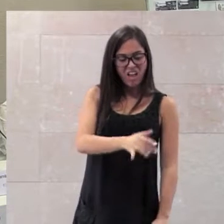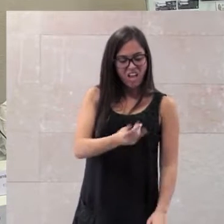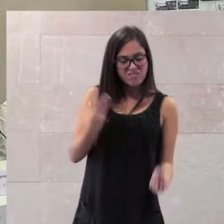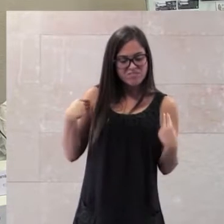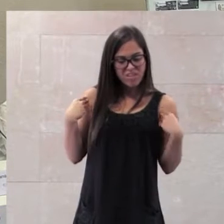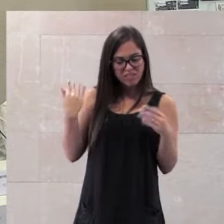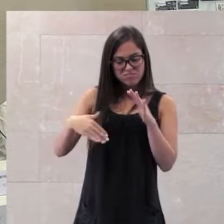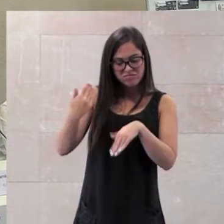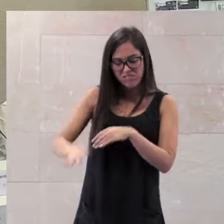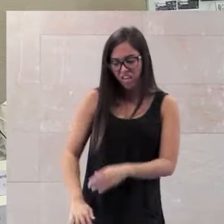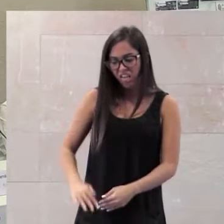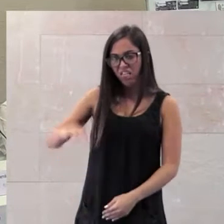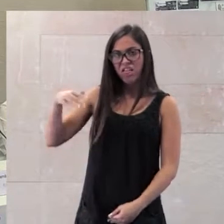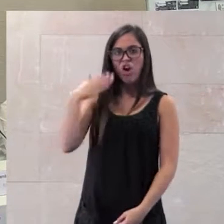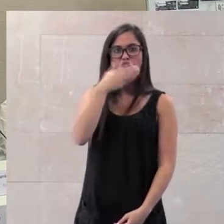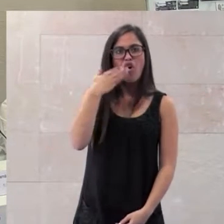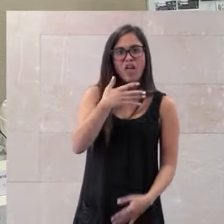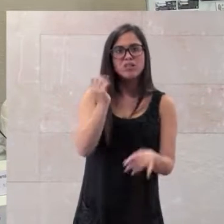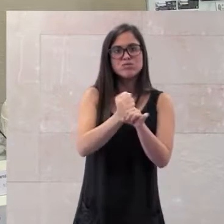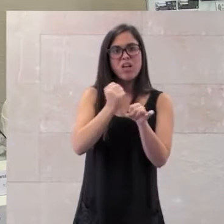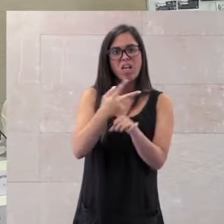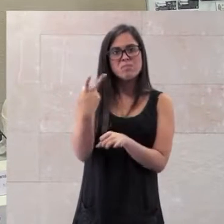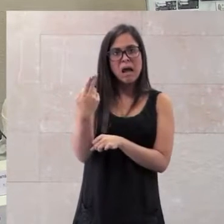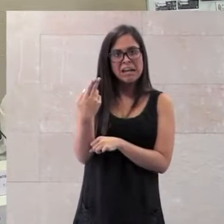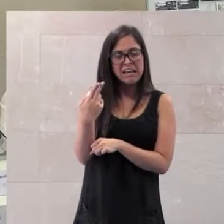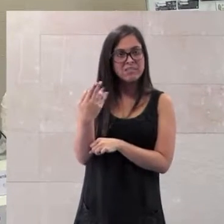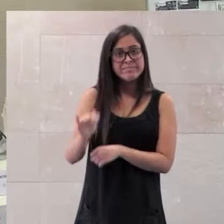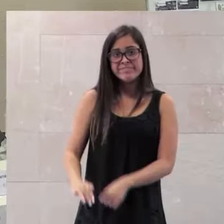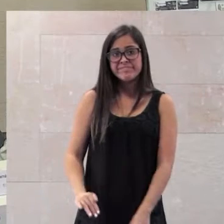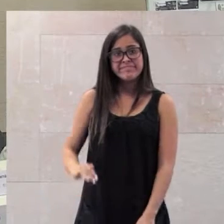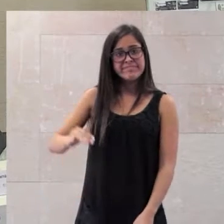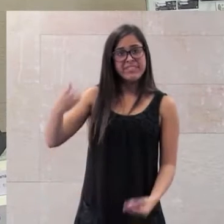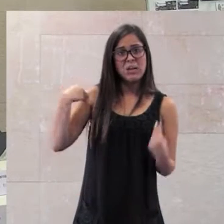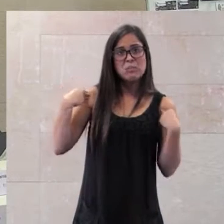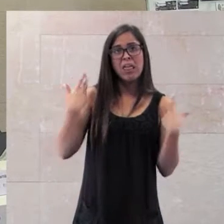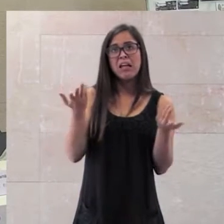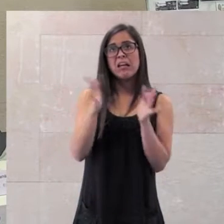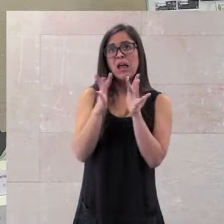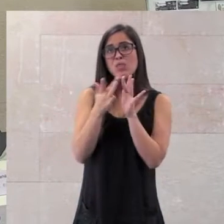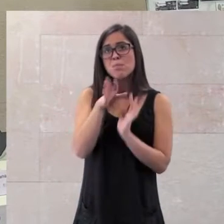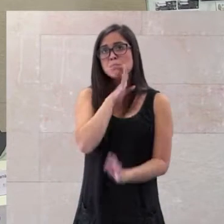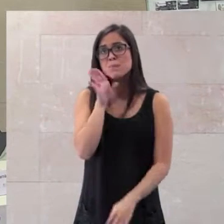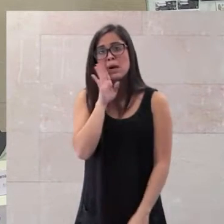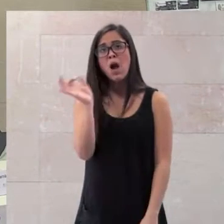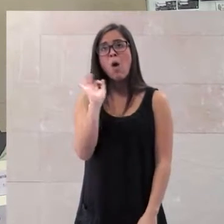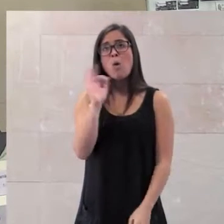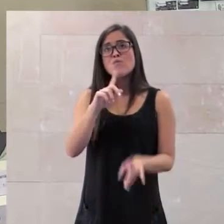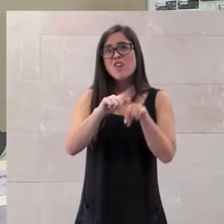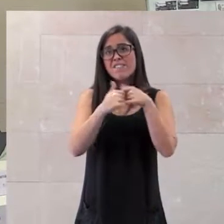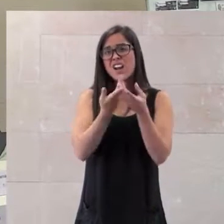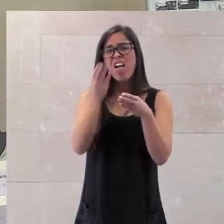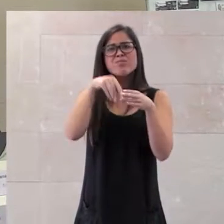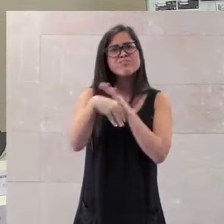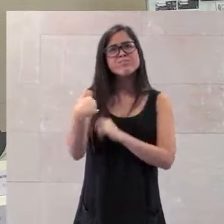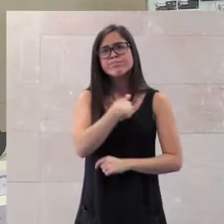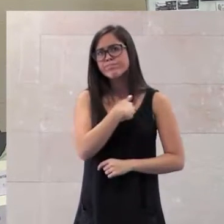los centros de estudio, en el trabajo, en sus relaciones de pareja, las relaciones con su madre, con su familia. Pero no me